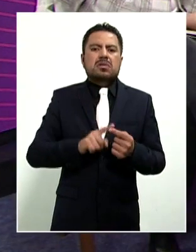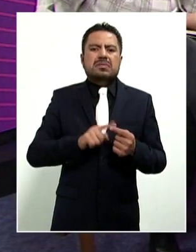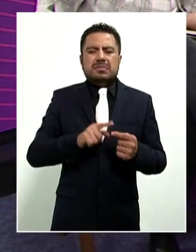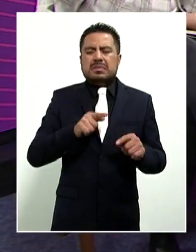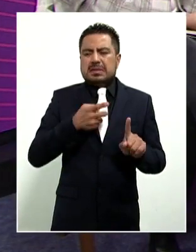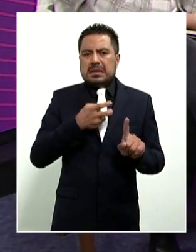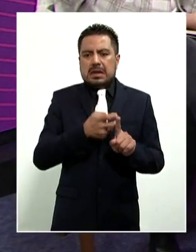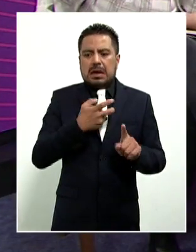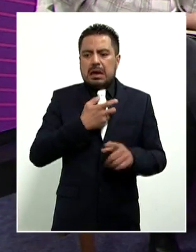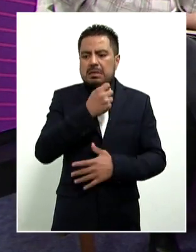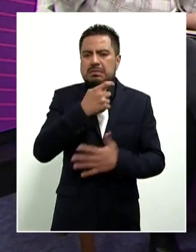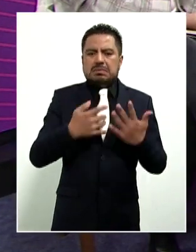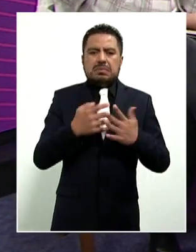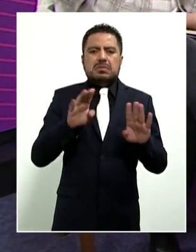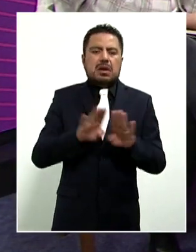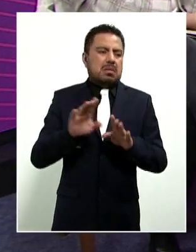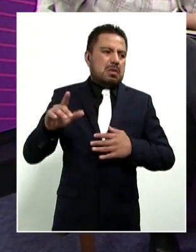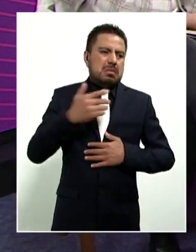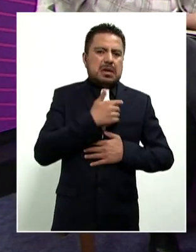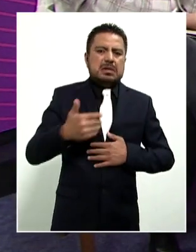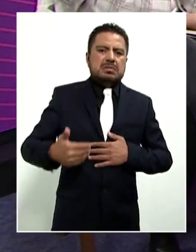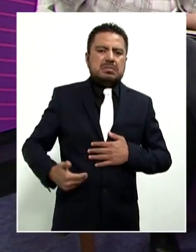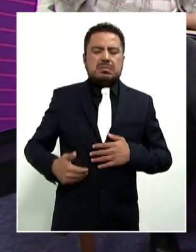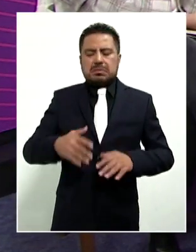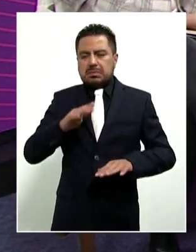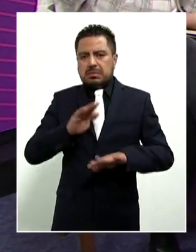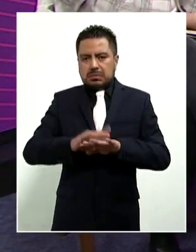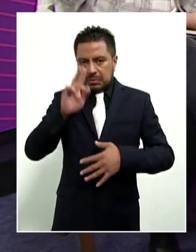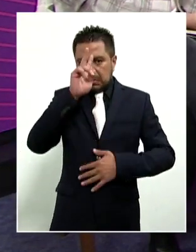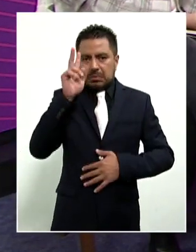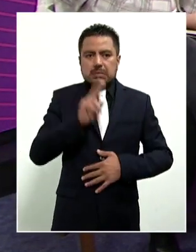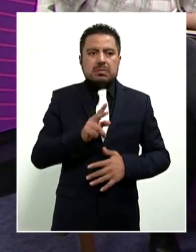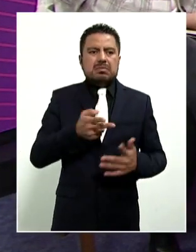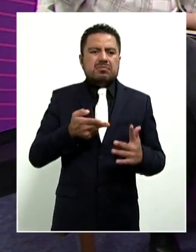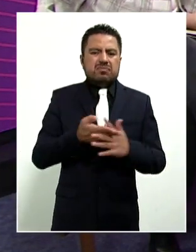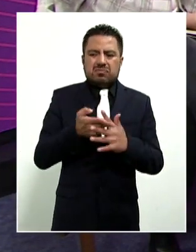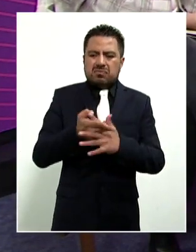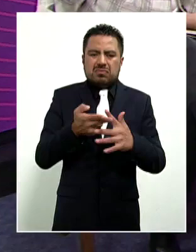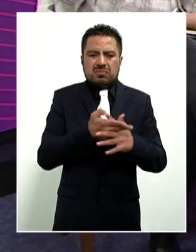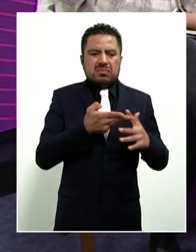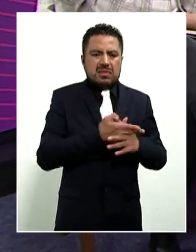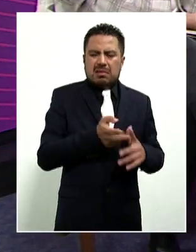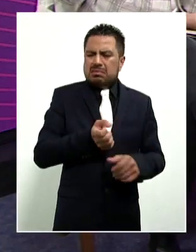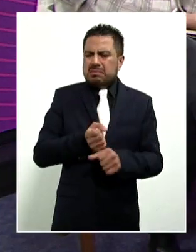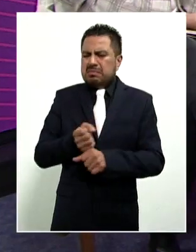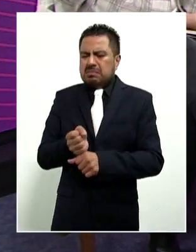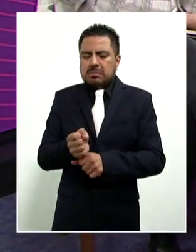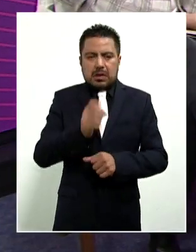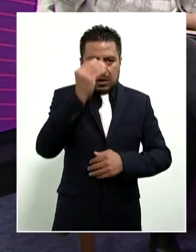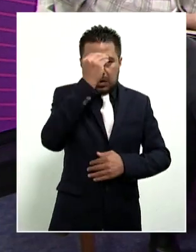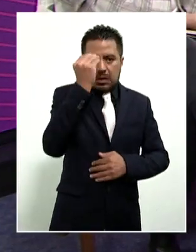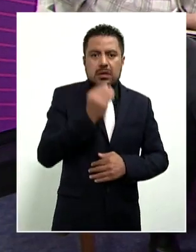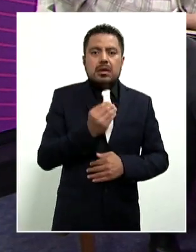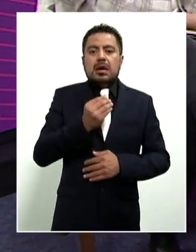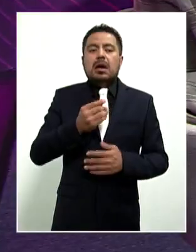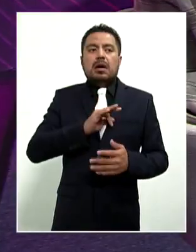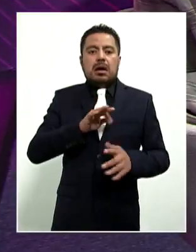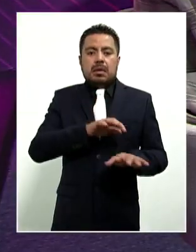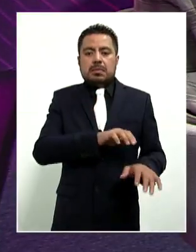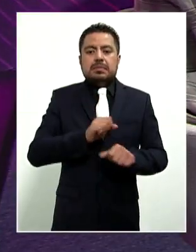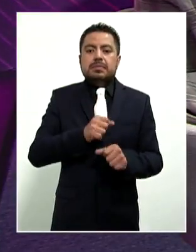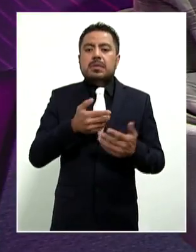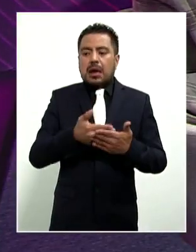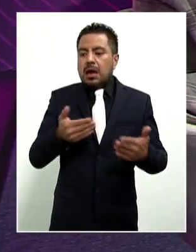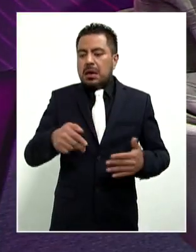estos casos, dictaduras férreas, una persecución sanguinaria y una situación de tortura terrible que llevó a que también